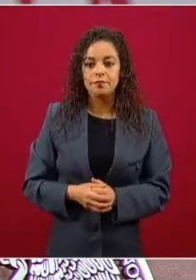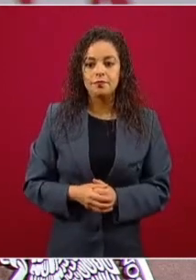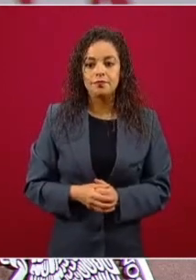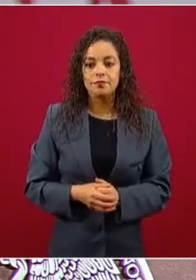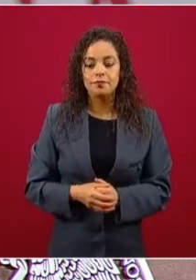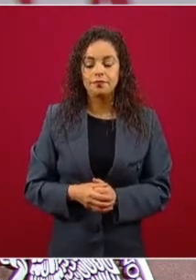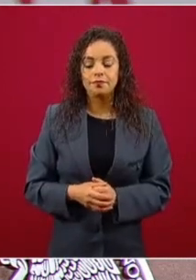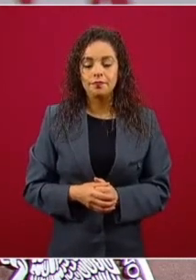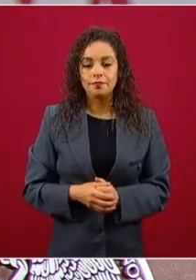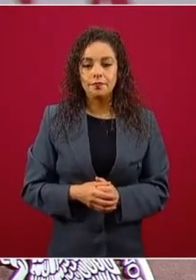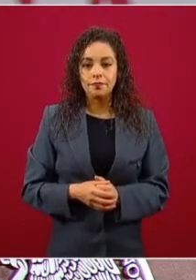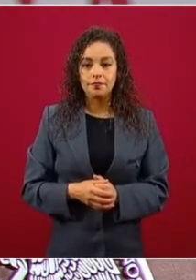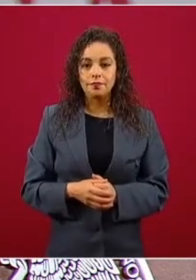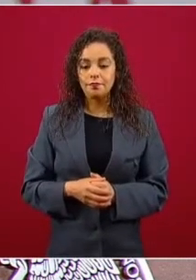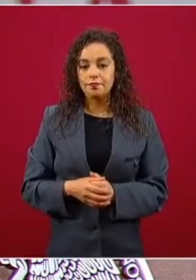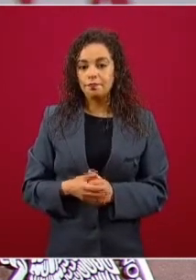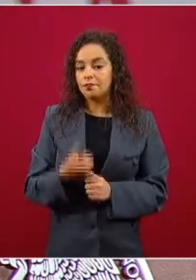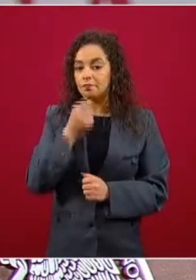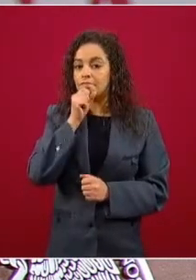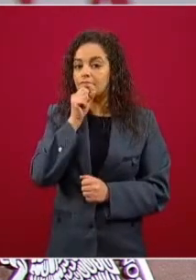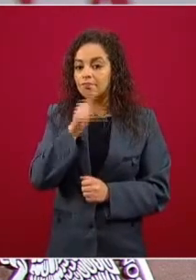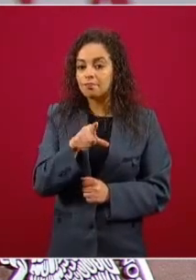y a